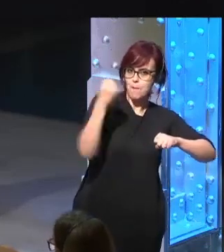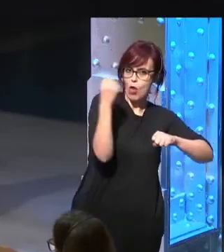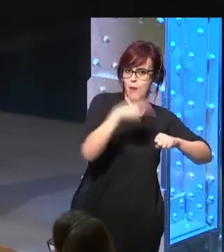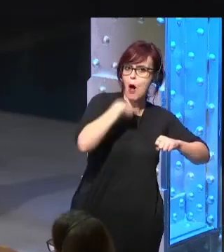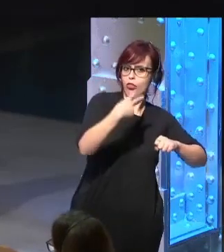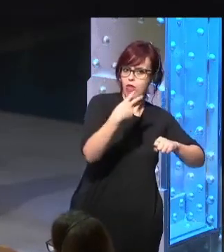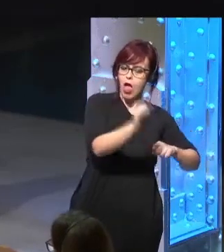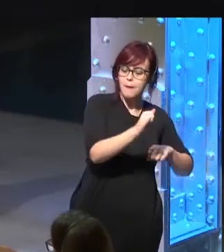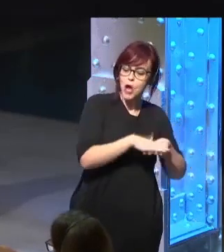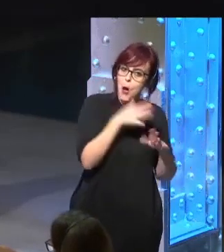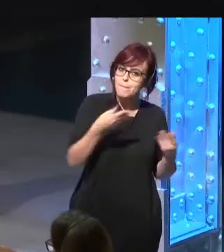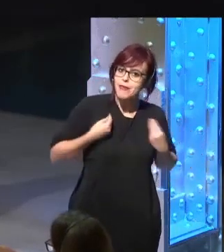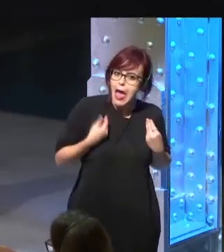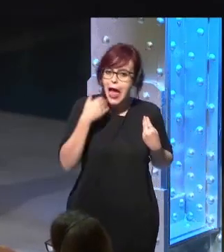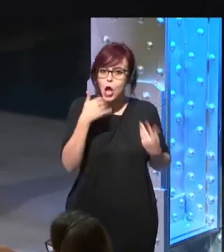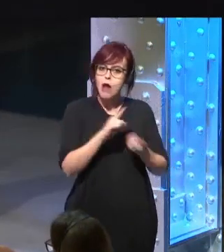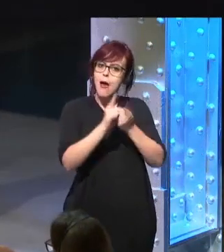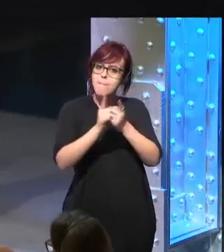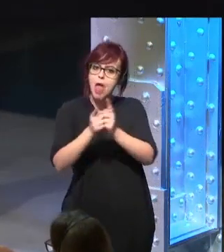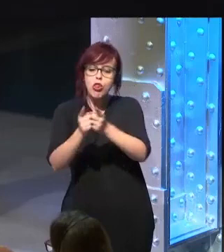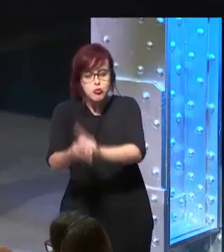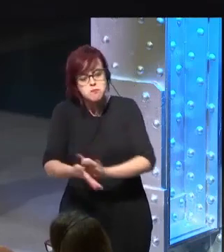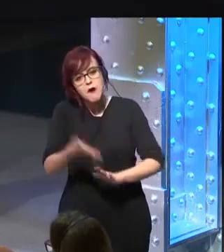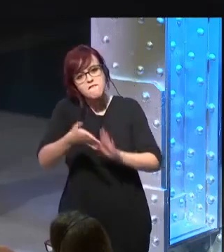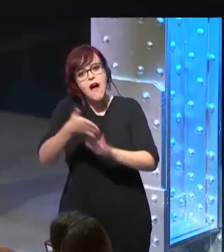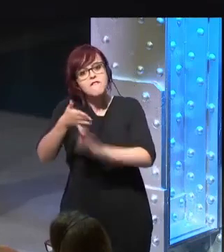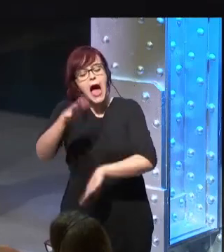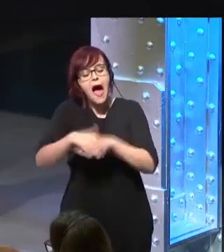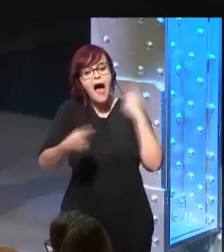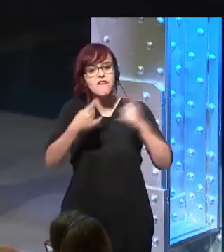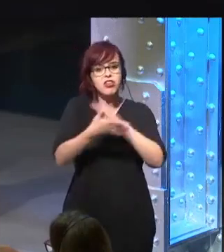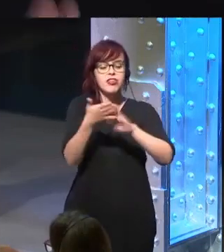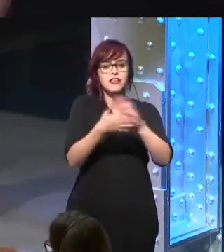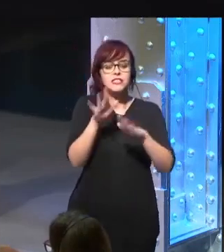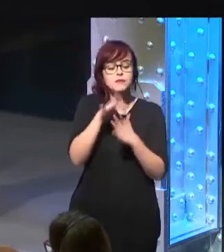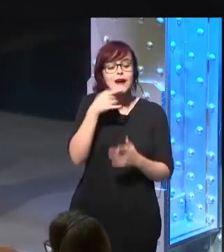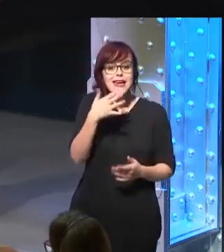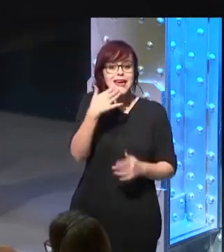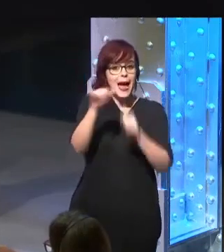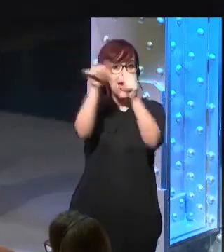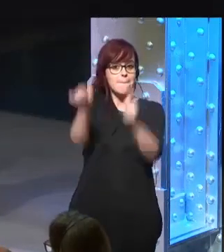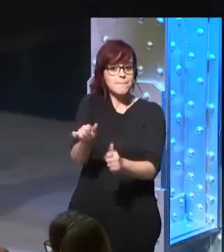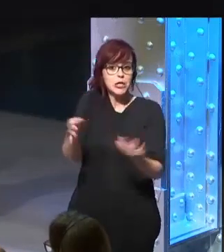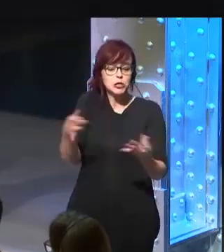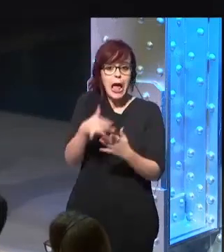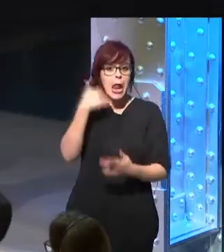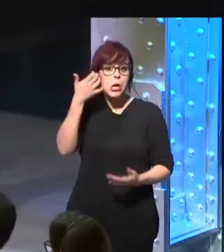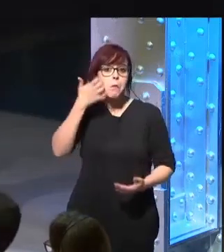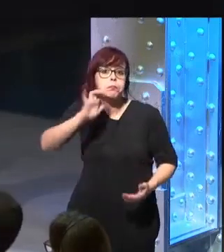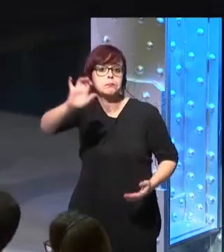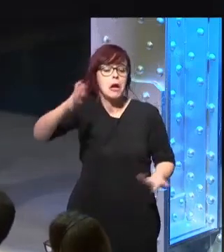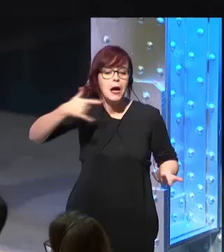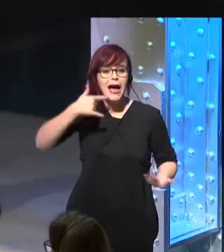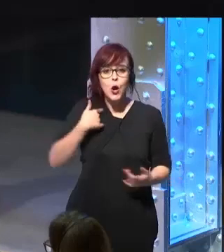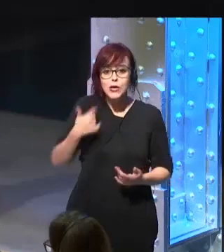ha cambiado eso, y yo creo que a veces se produce a través de ejemplos que son totalmente anecdóticos y que